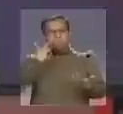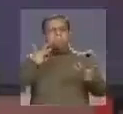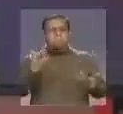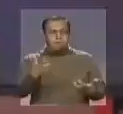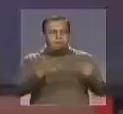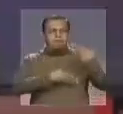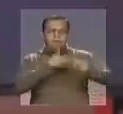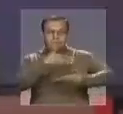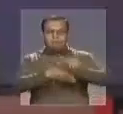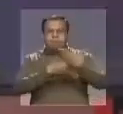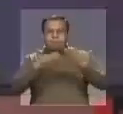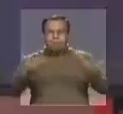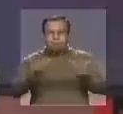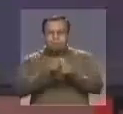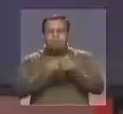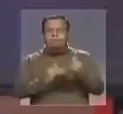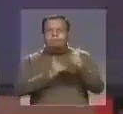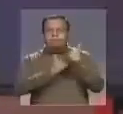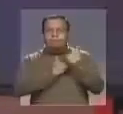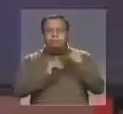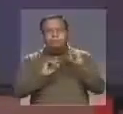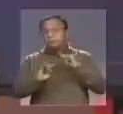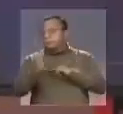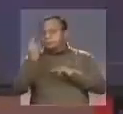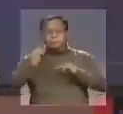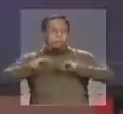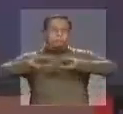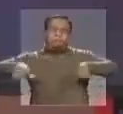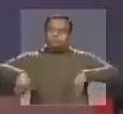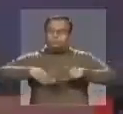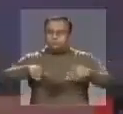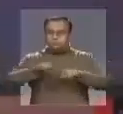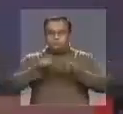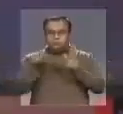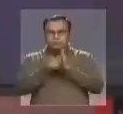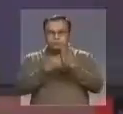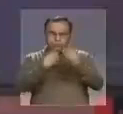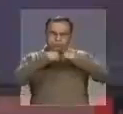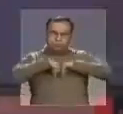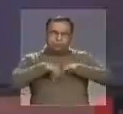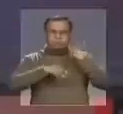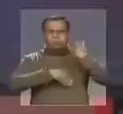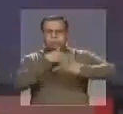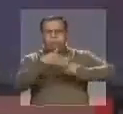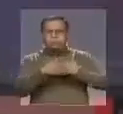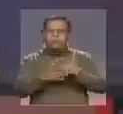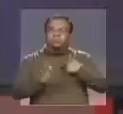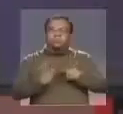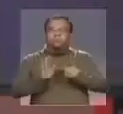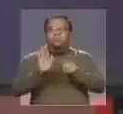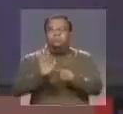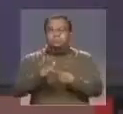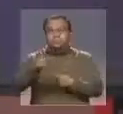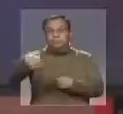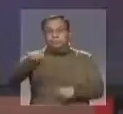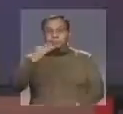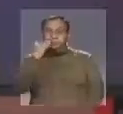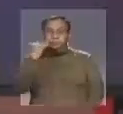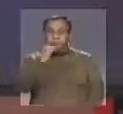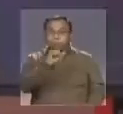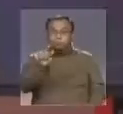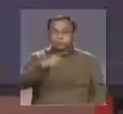poder acceder a cargos que quizás no son los que se asumen debido a la representatividad que nos dan. Entonces las